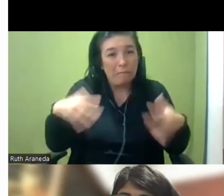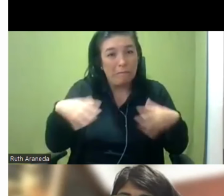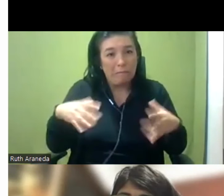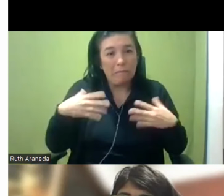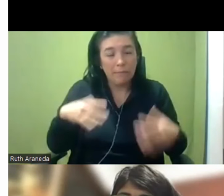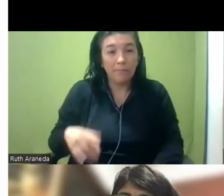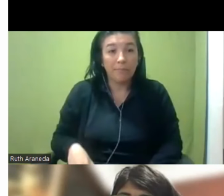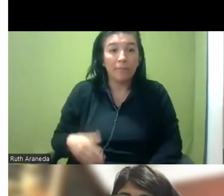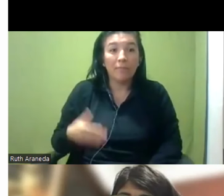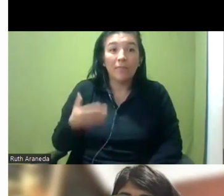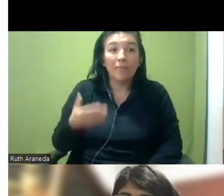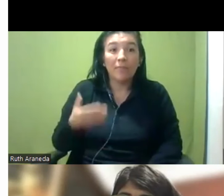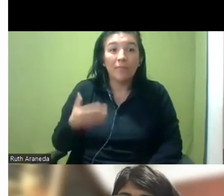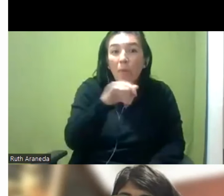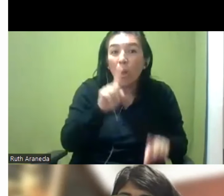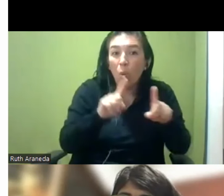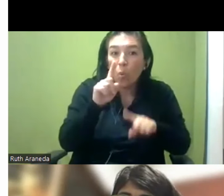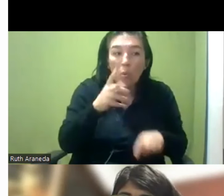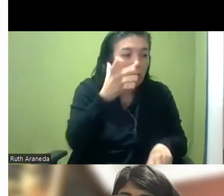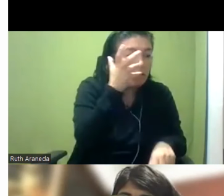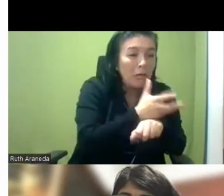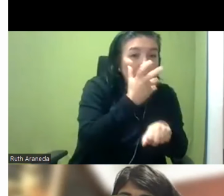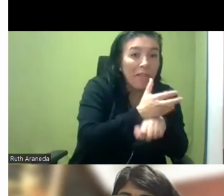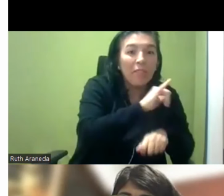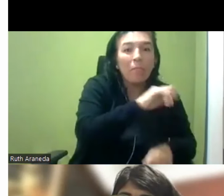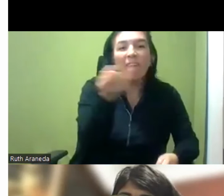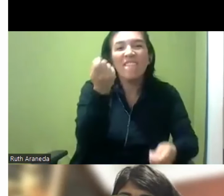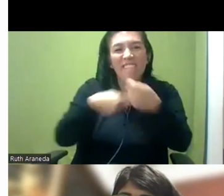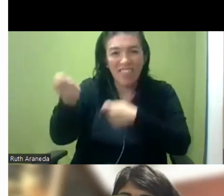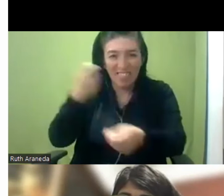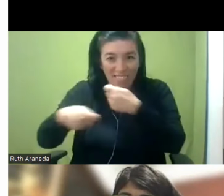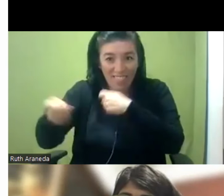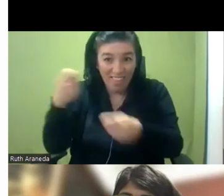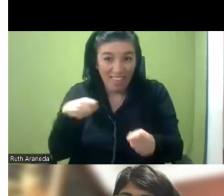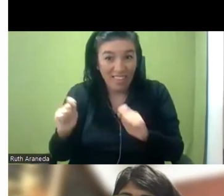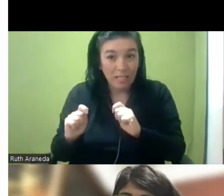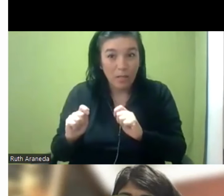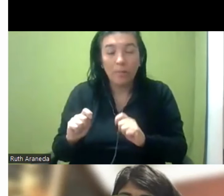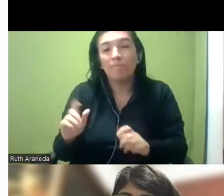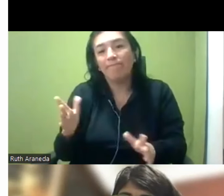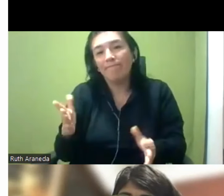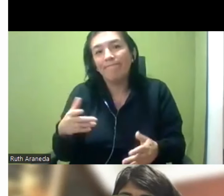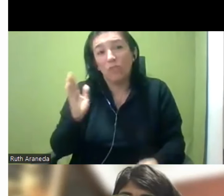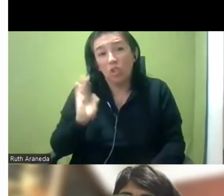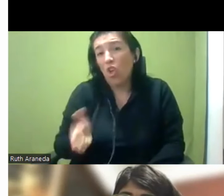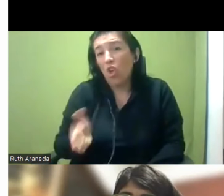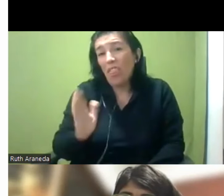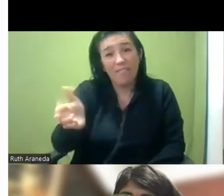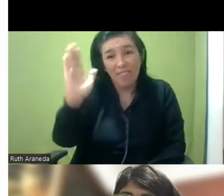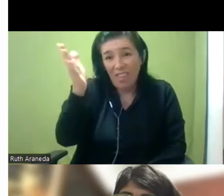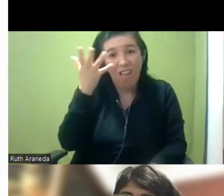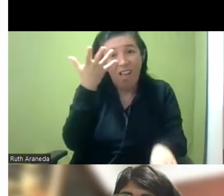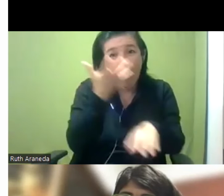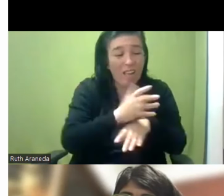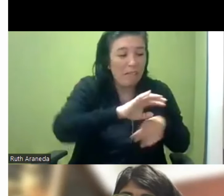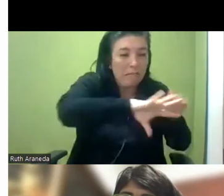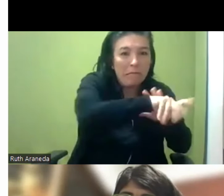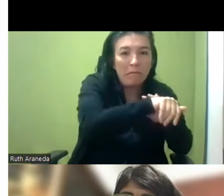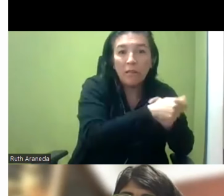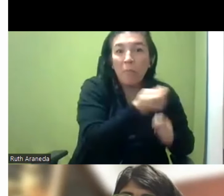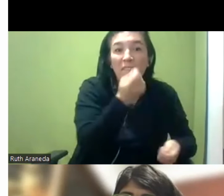¿no? Y el tráfico ilícito de objetos arqueológicos continúa hasta el día de hoy, pero en En menor